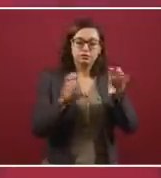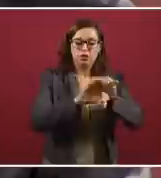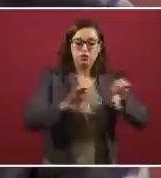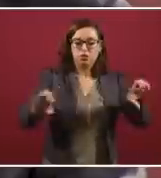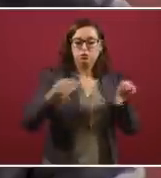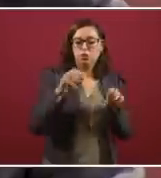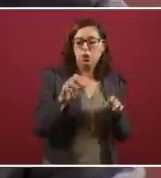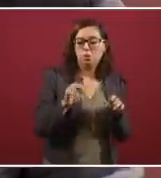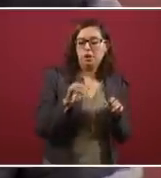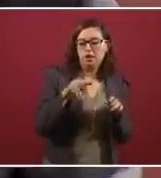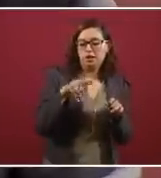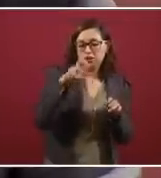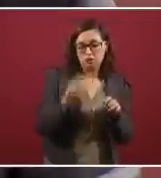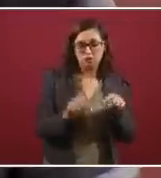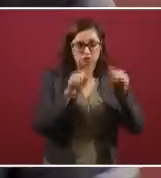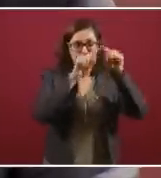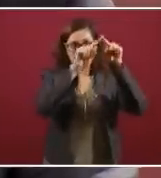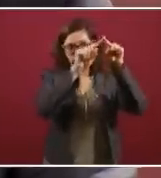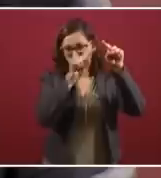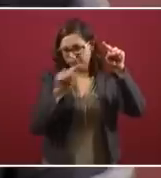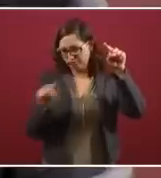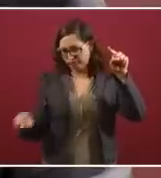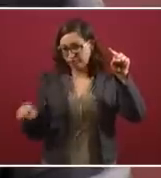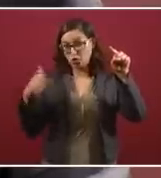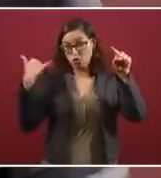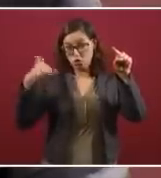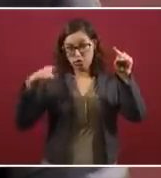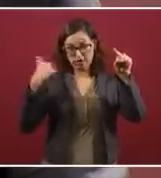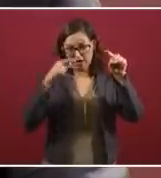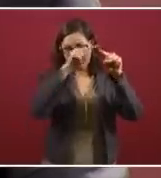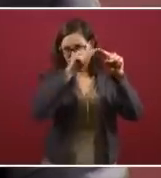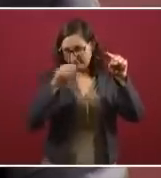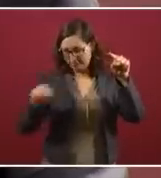y hasta la península de Yucatán,